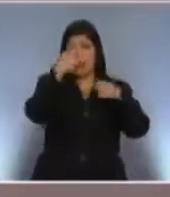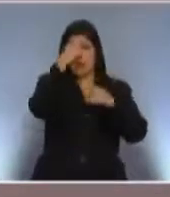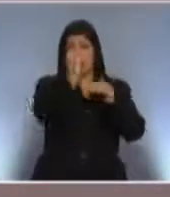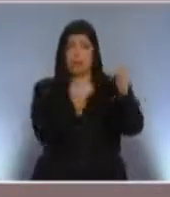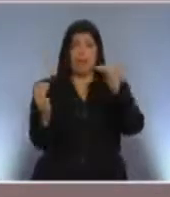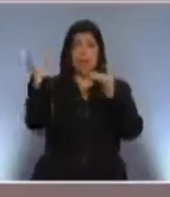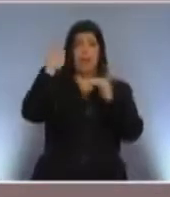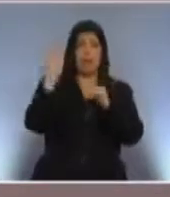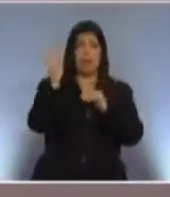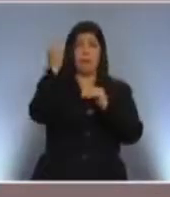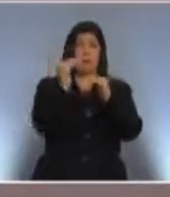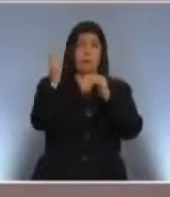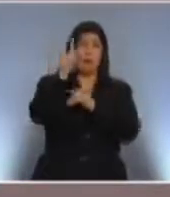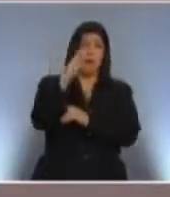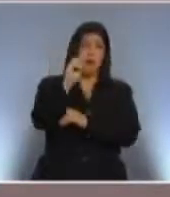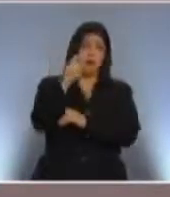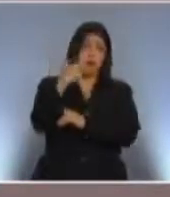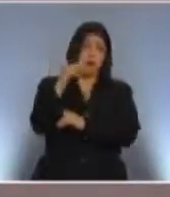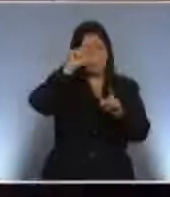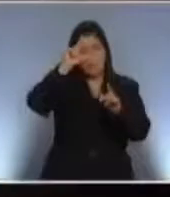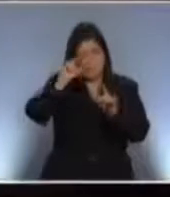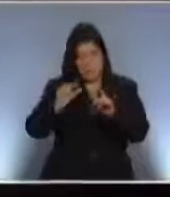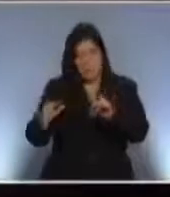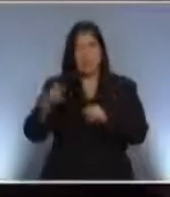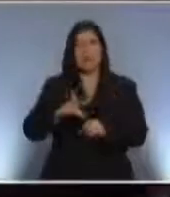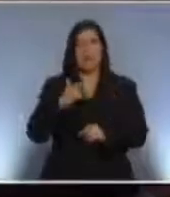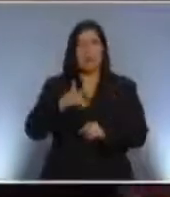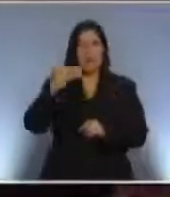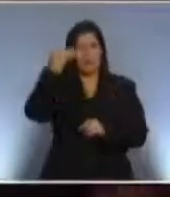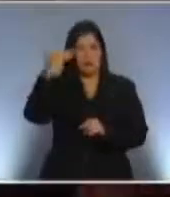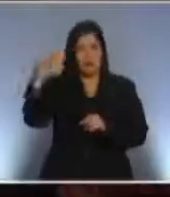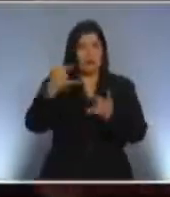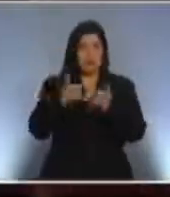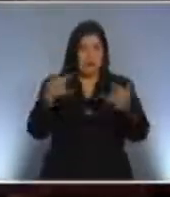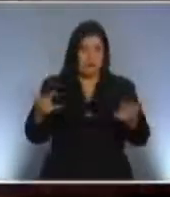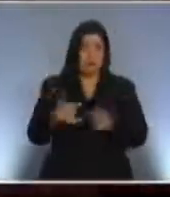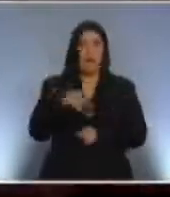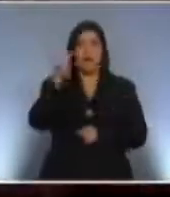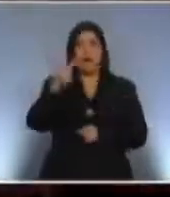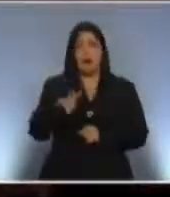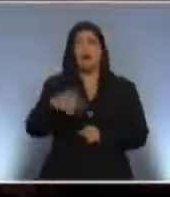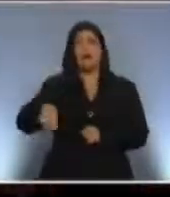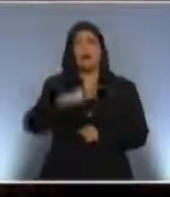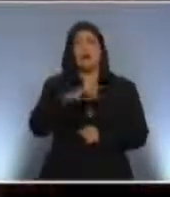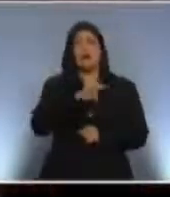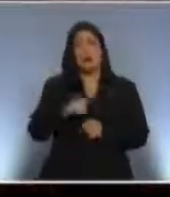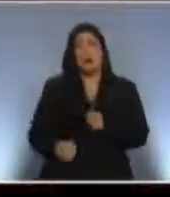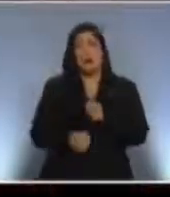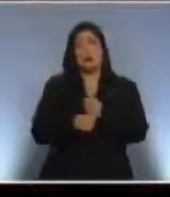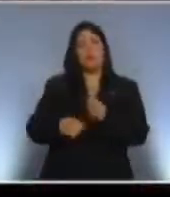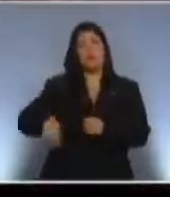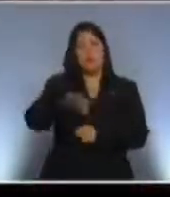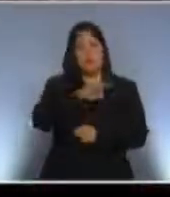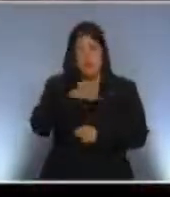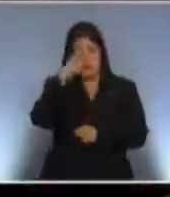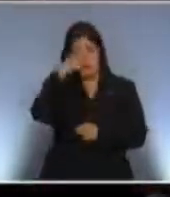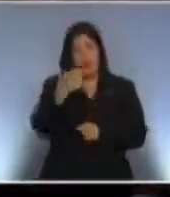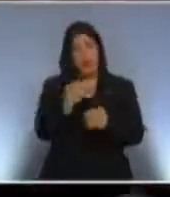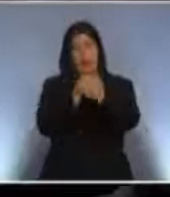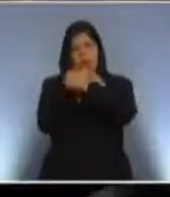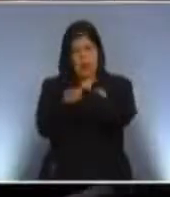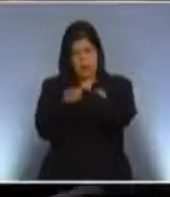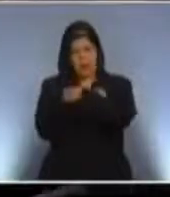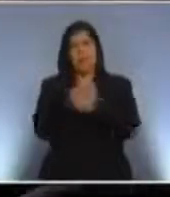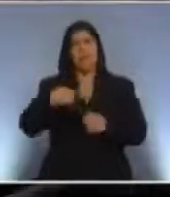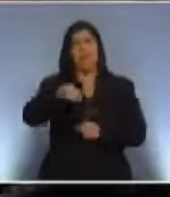casi 35% en lo que va de esta administración. Se han sentado las bases para que la educación sea la fuerza